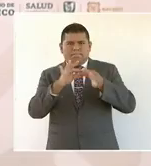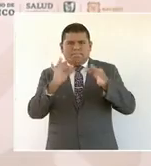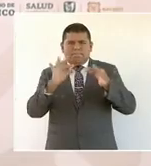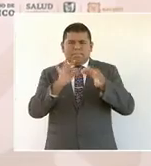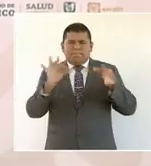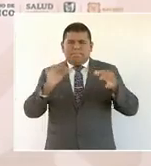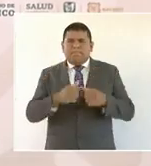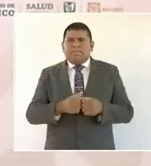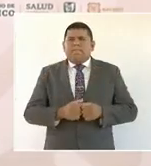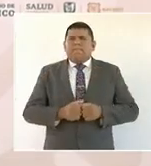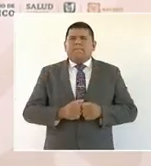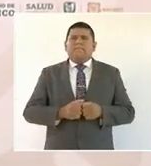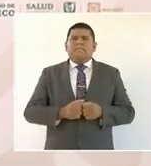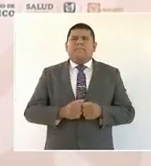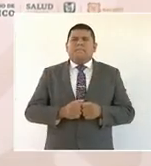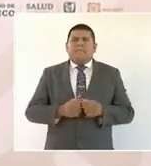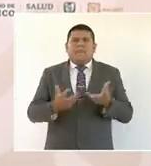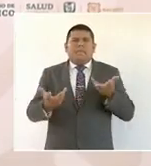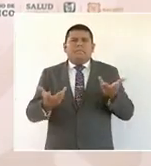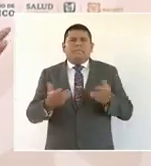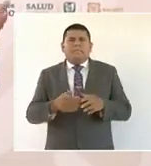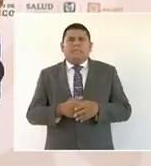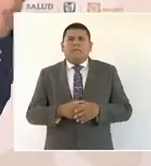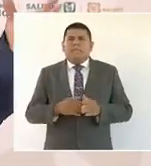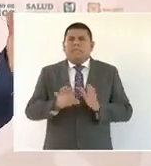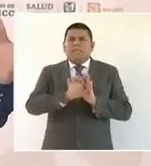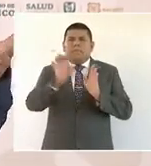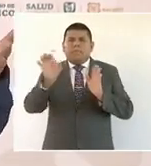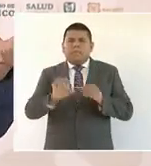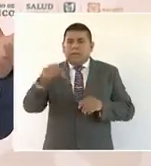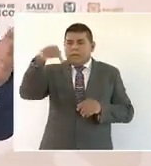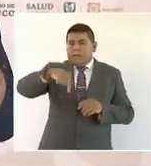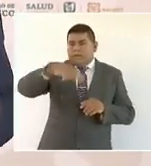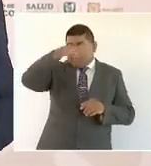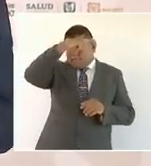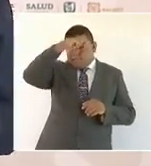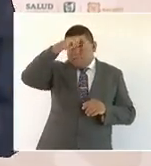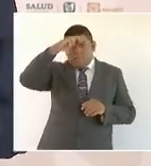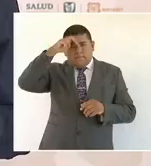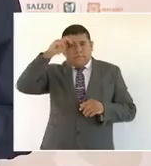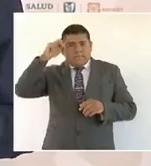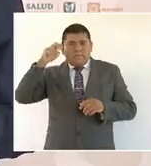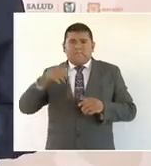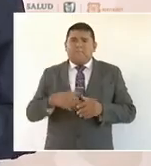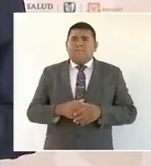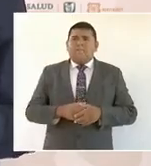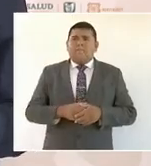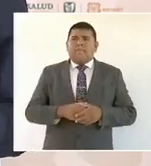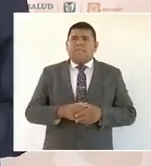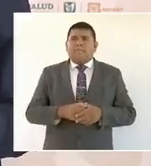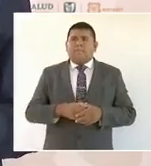es que aquí habían en Nayarit,